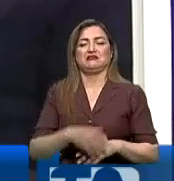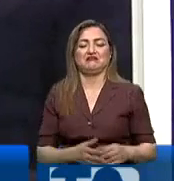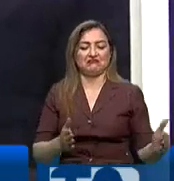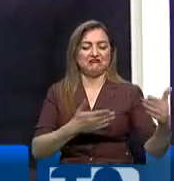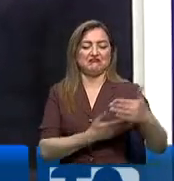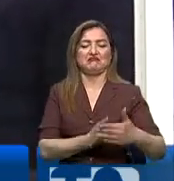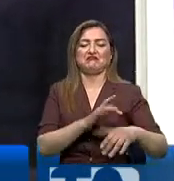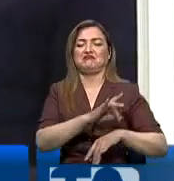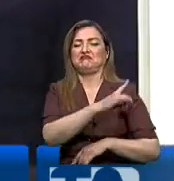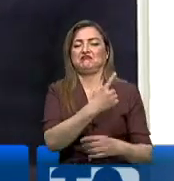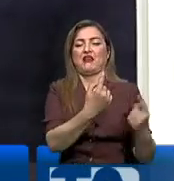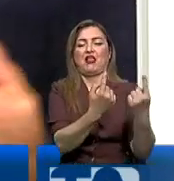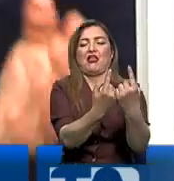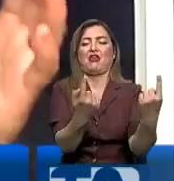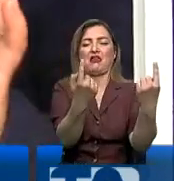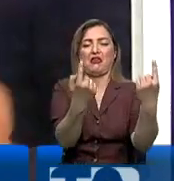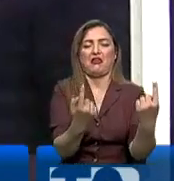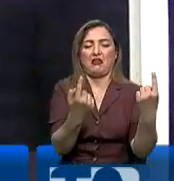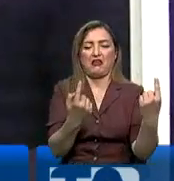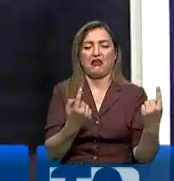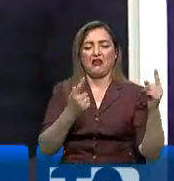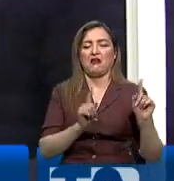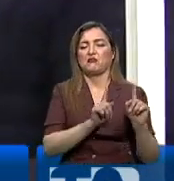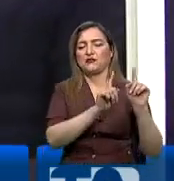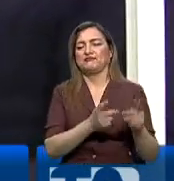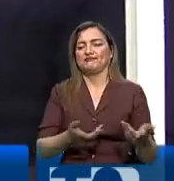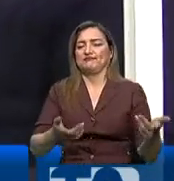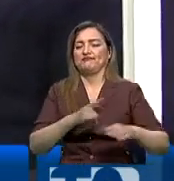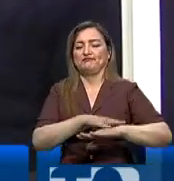pasó eso del alcantarillado y se